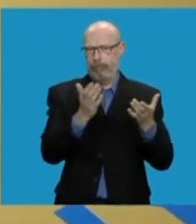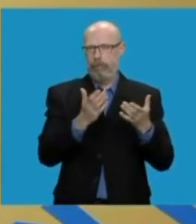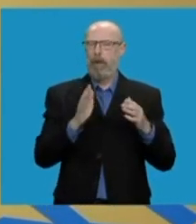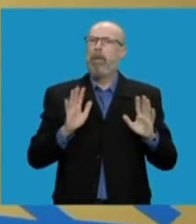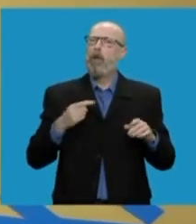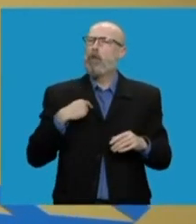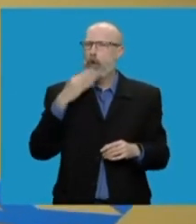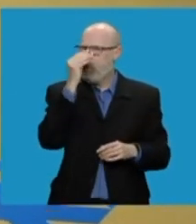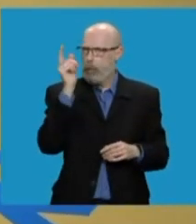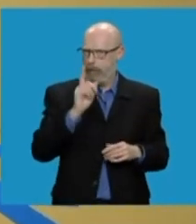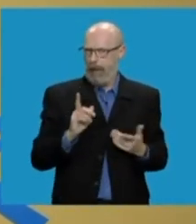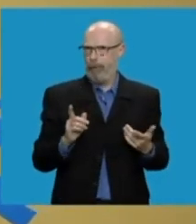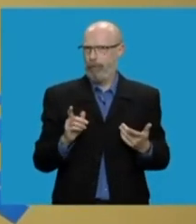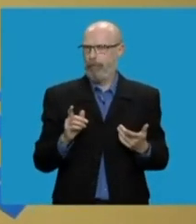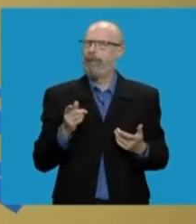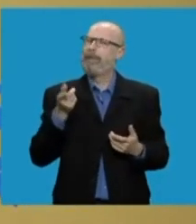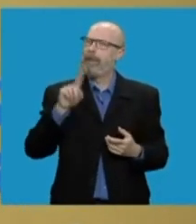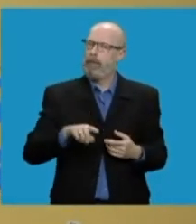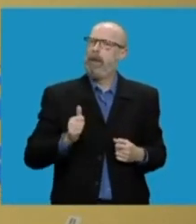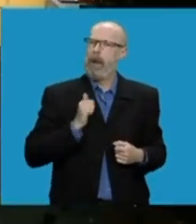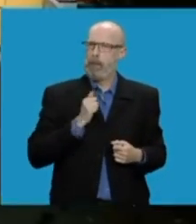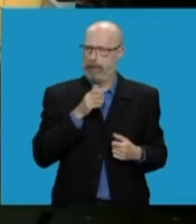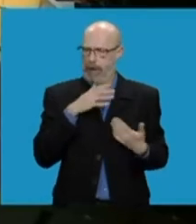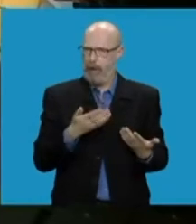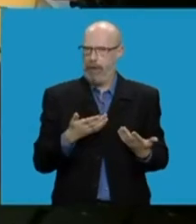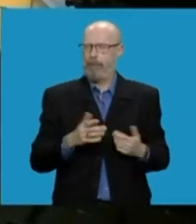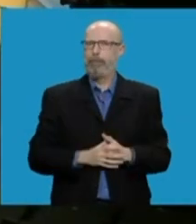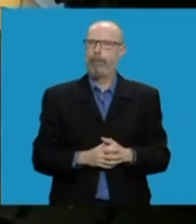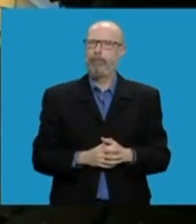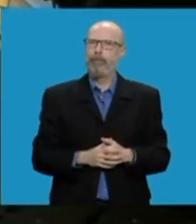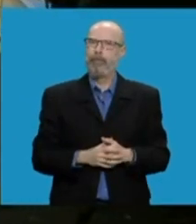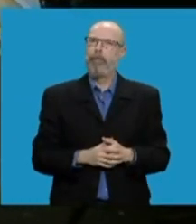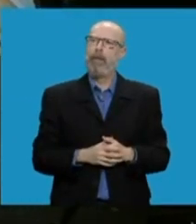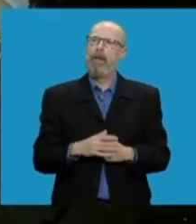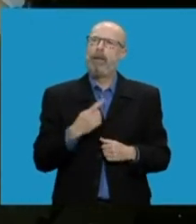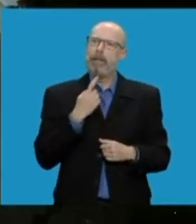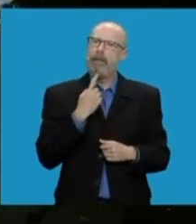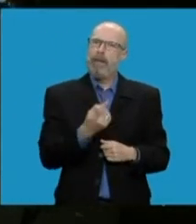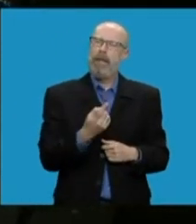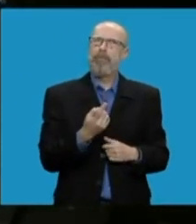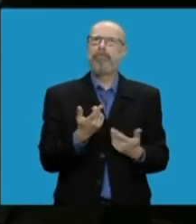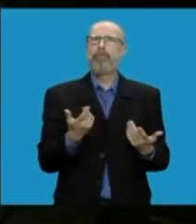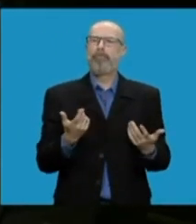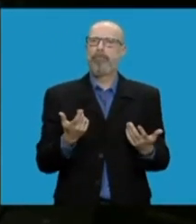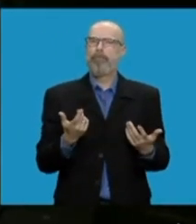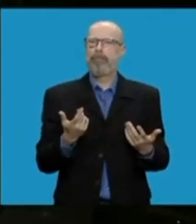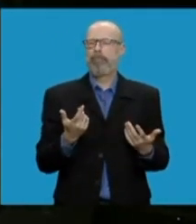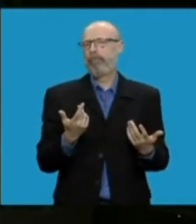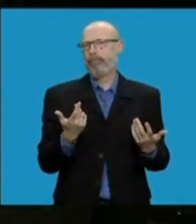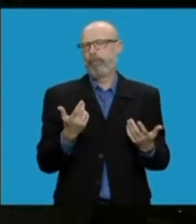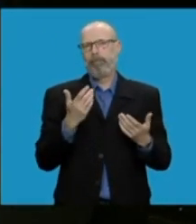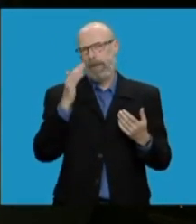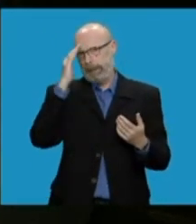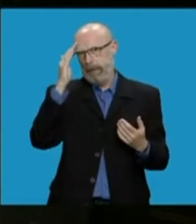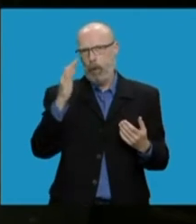me he olvidado. Quiero también aprovechar este momento para mandar un cariñoso